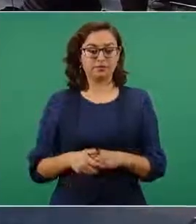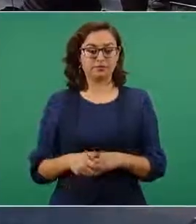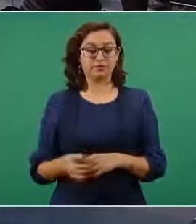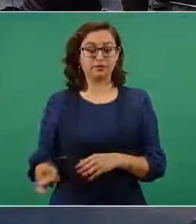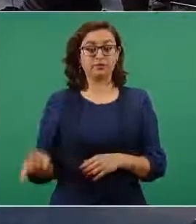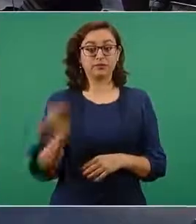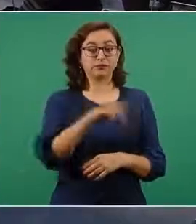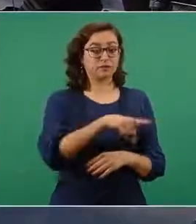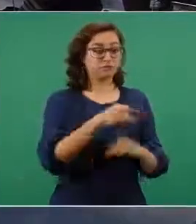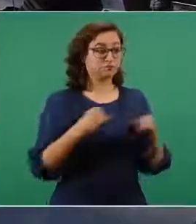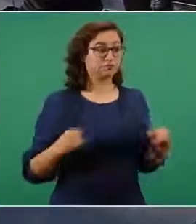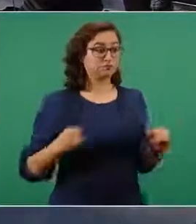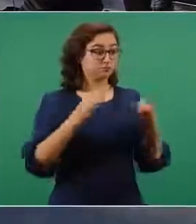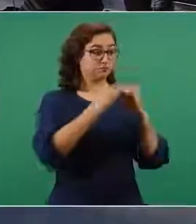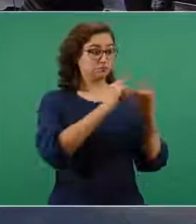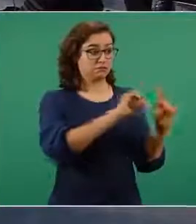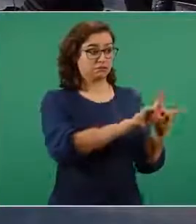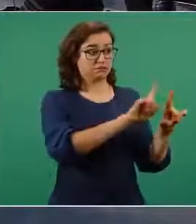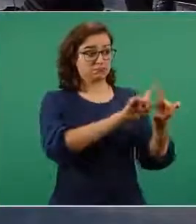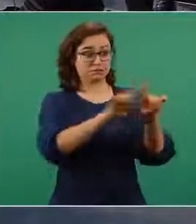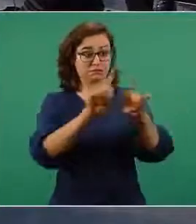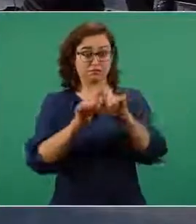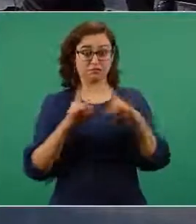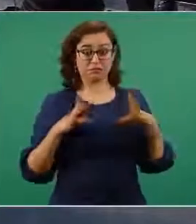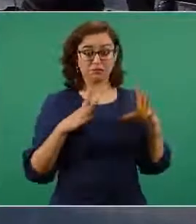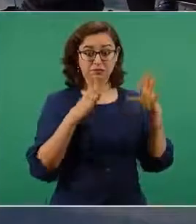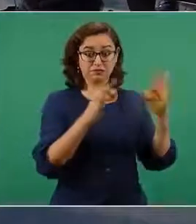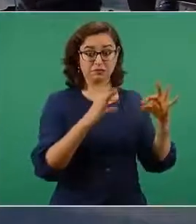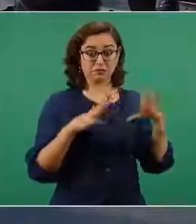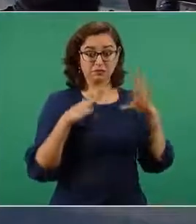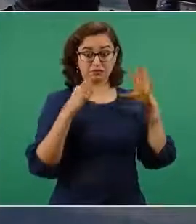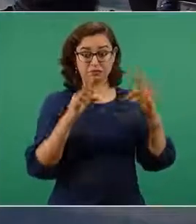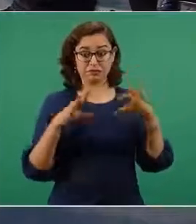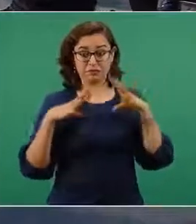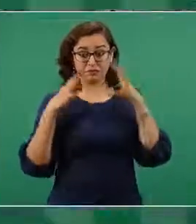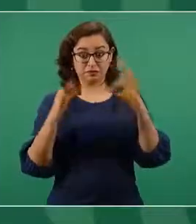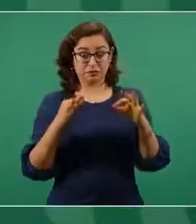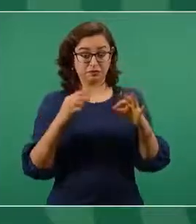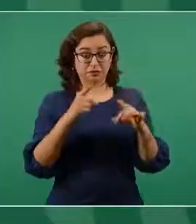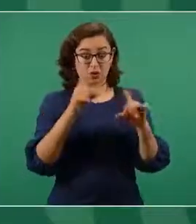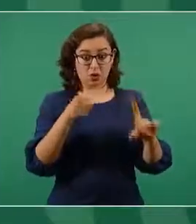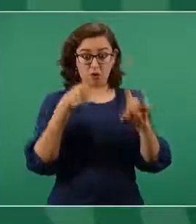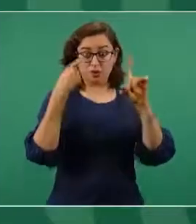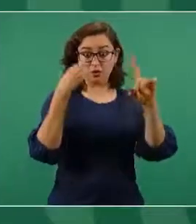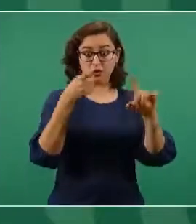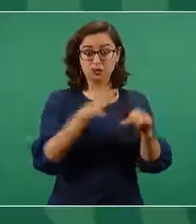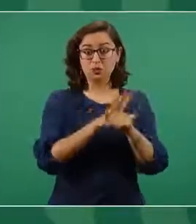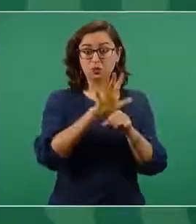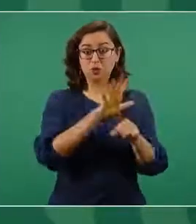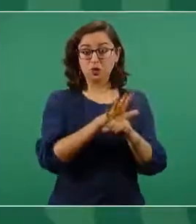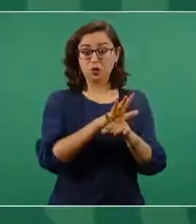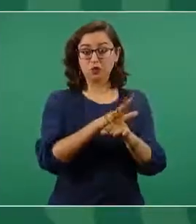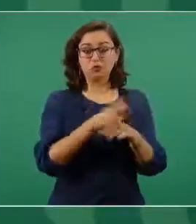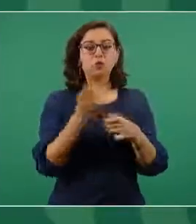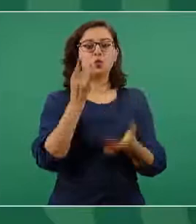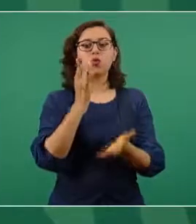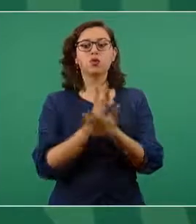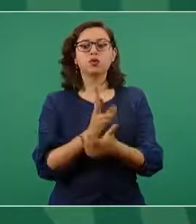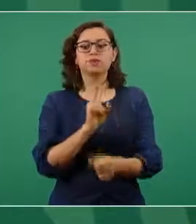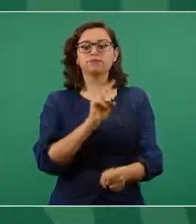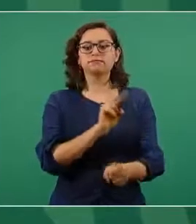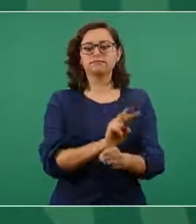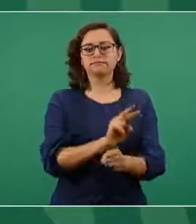Los otros organismos son, por lo general, reguladores,